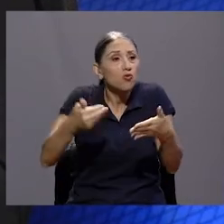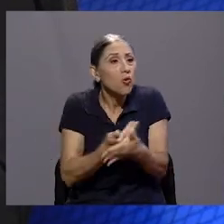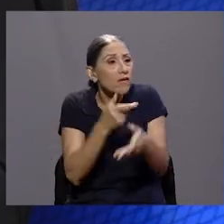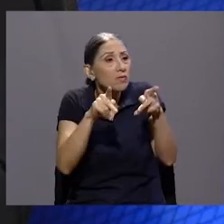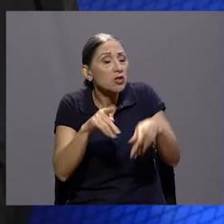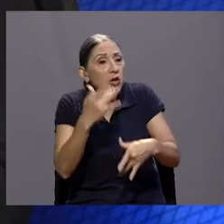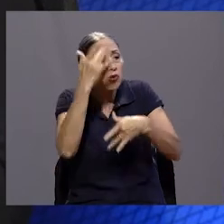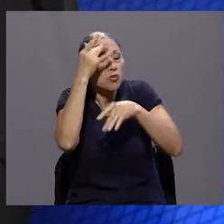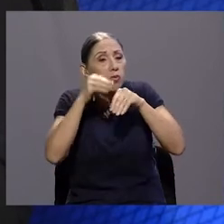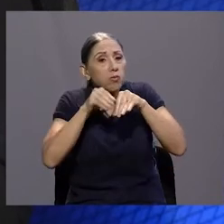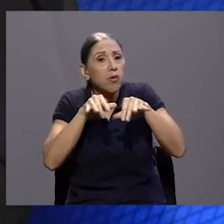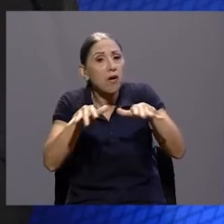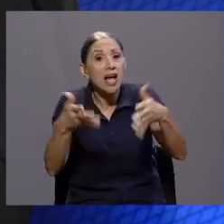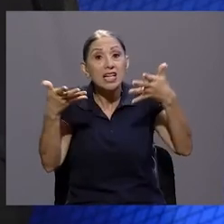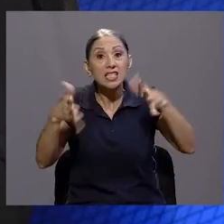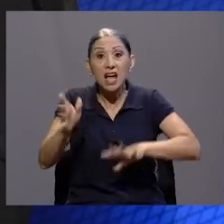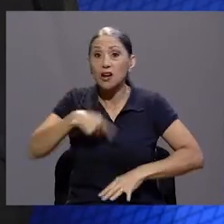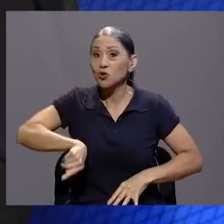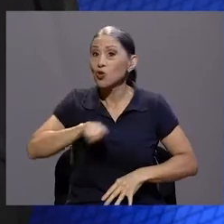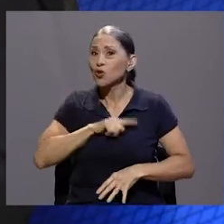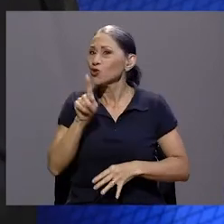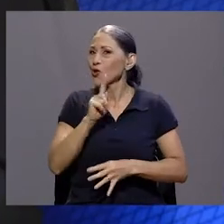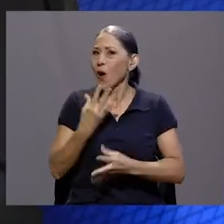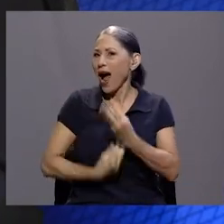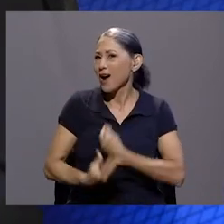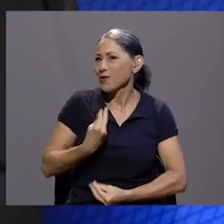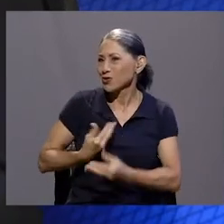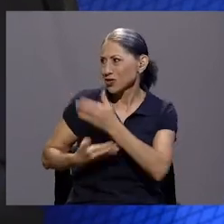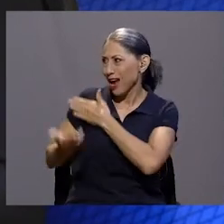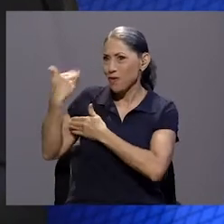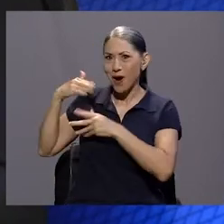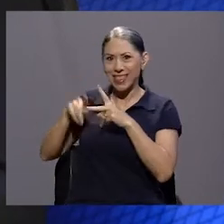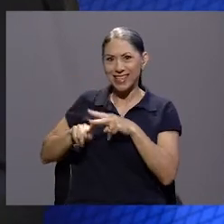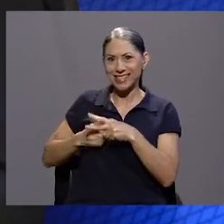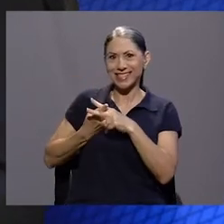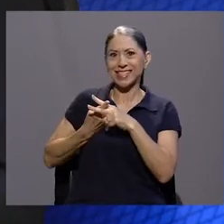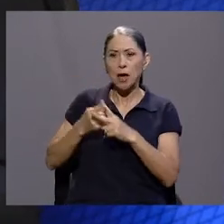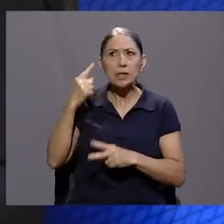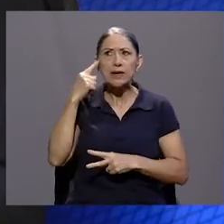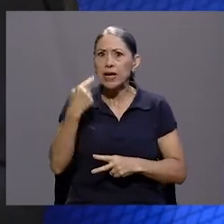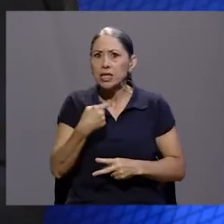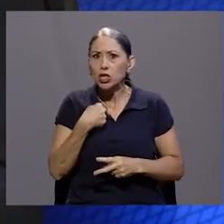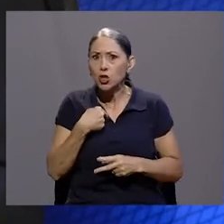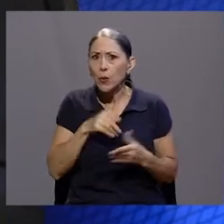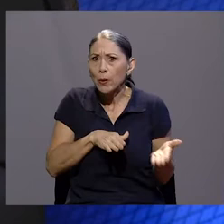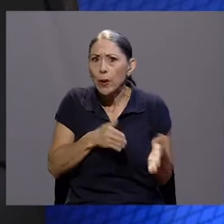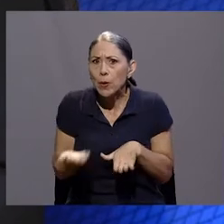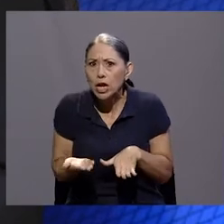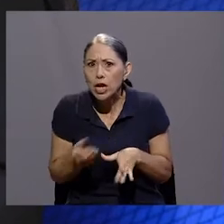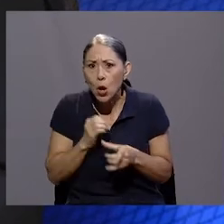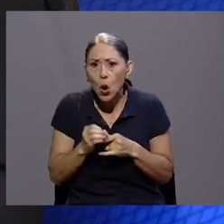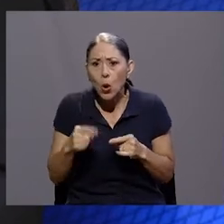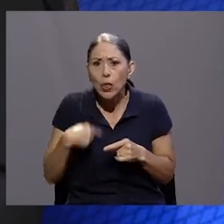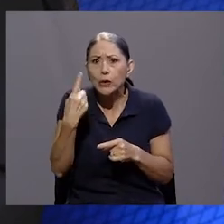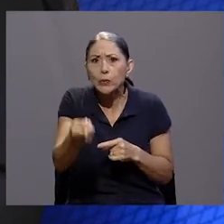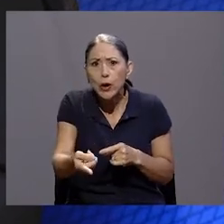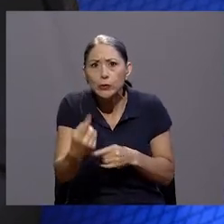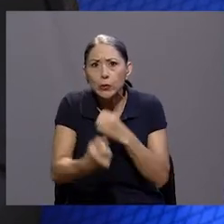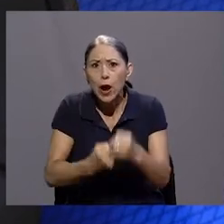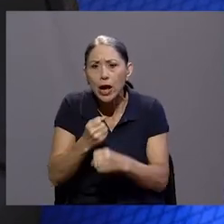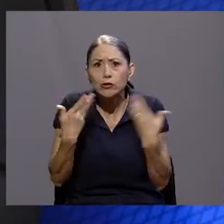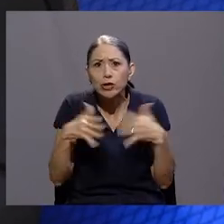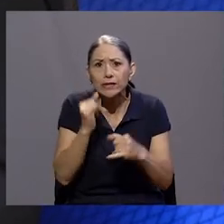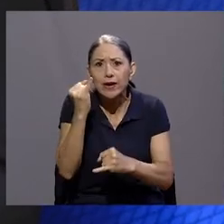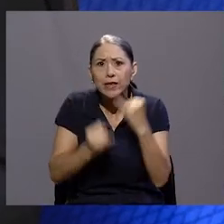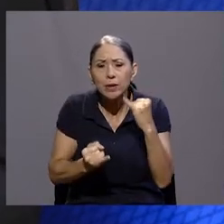donde ya no tenemos la angustia inicial de decir será que me voy a morir será que va a terminar en febrero se va a terminar en en marzo sino que ahora decimos